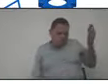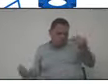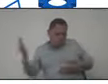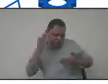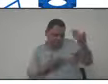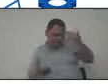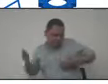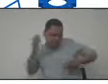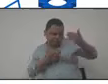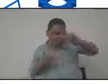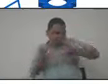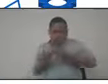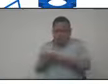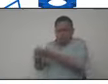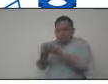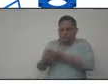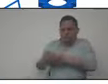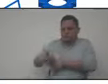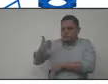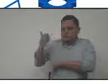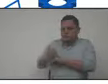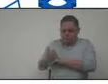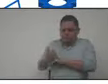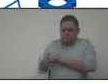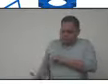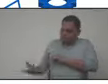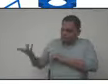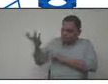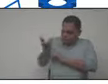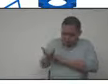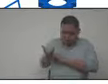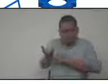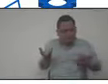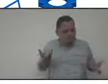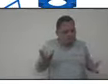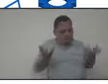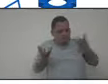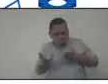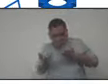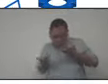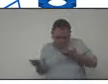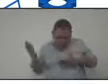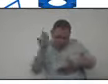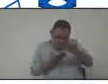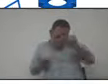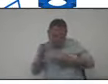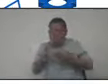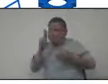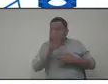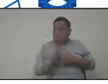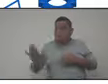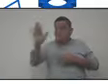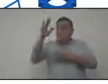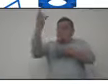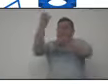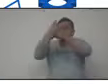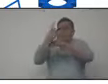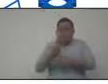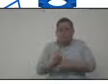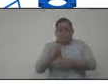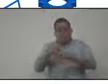el consejo directivo de nosotros de la mano, cumpliendo con todos los preceptos del nivel nacional, se hizo el estudio